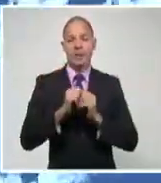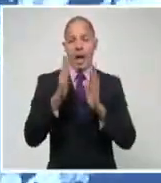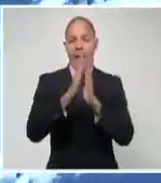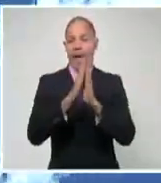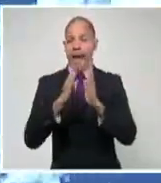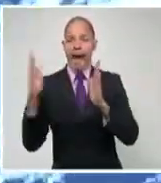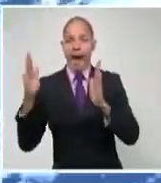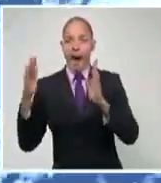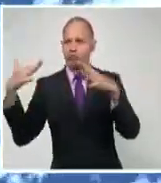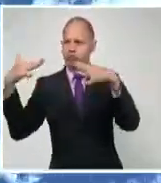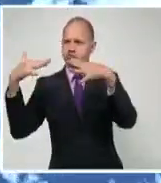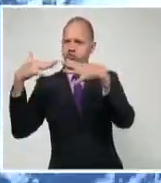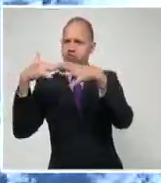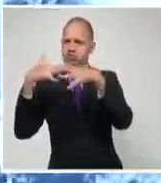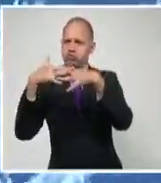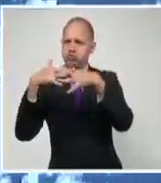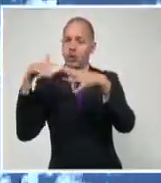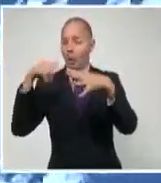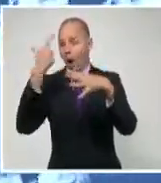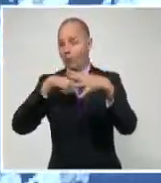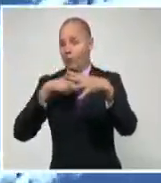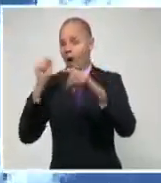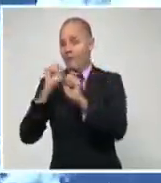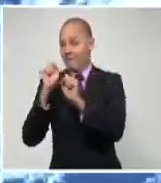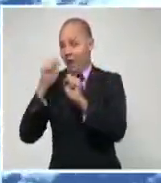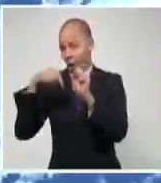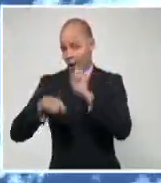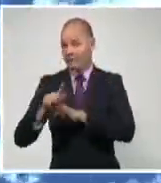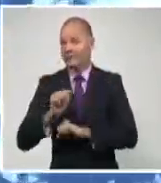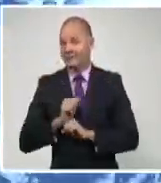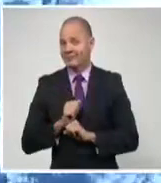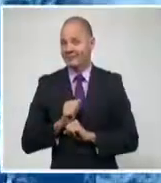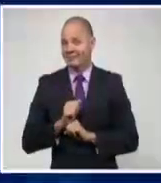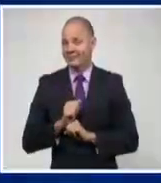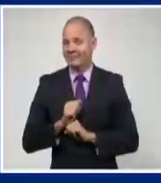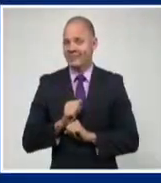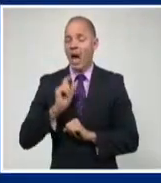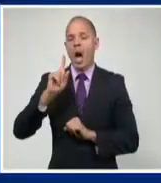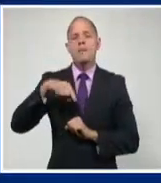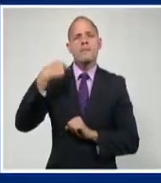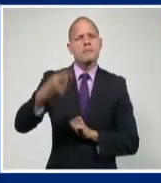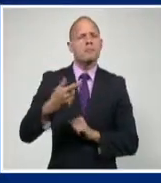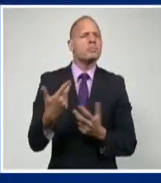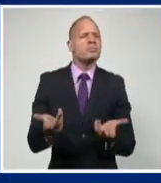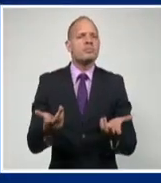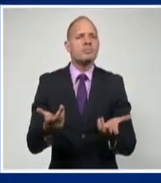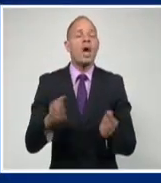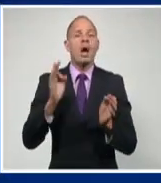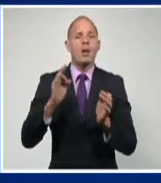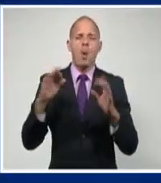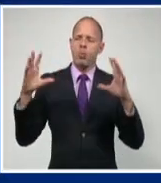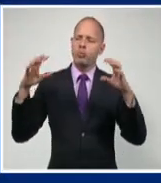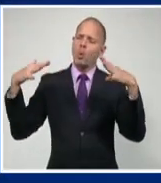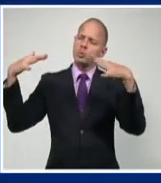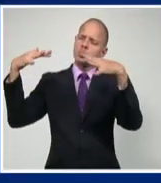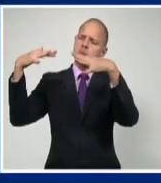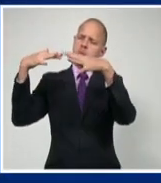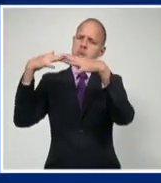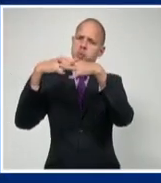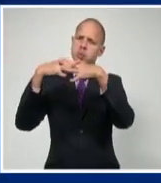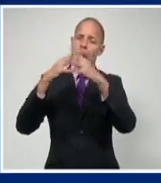por delante del sistema frontal que hemos tenido hoy, y por eso se pronostica para mañana predominio de nublados en la